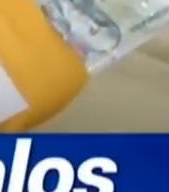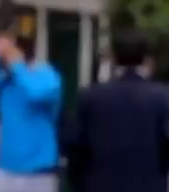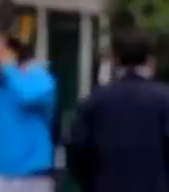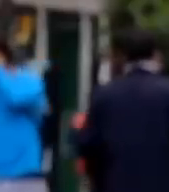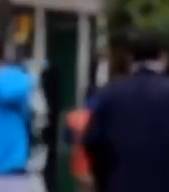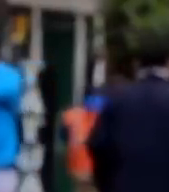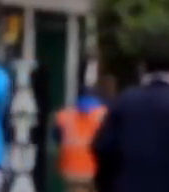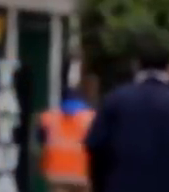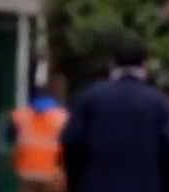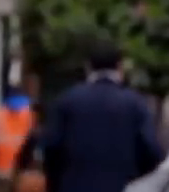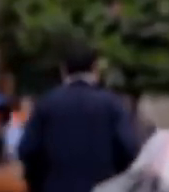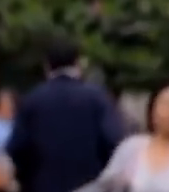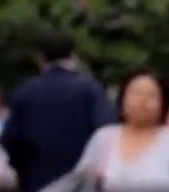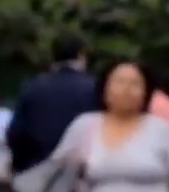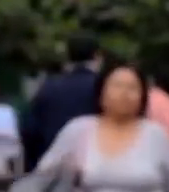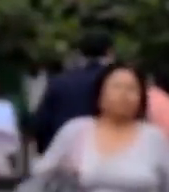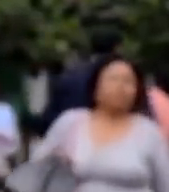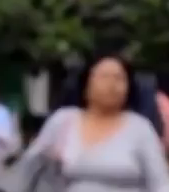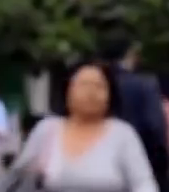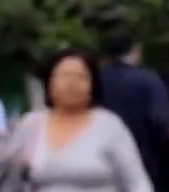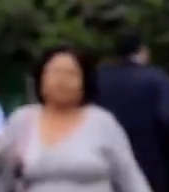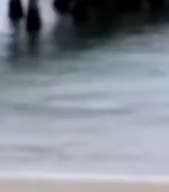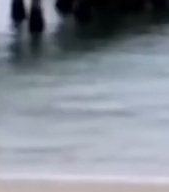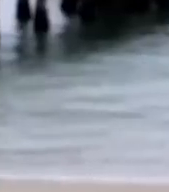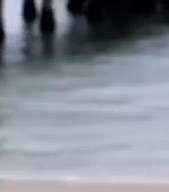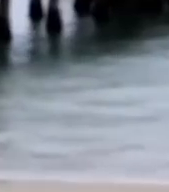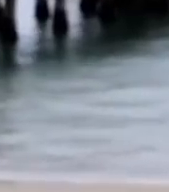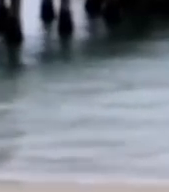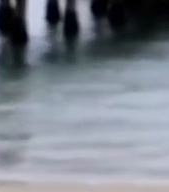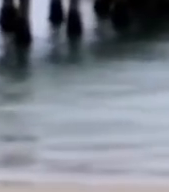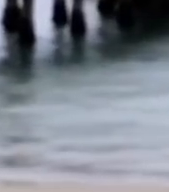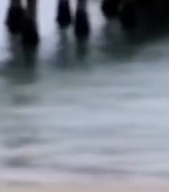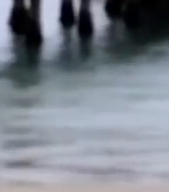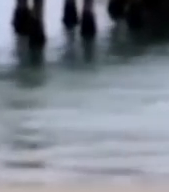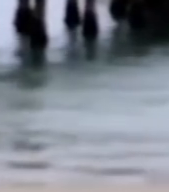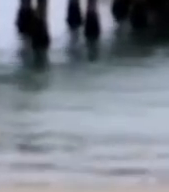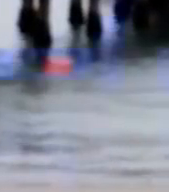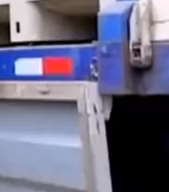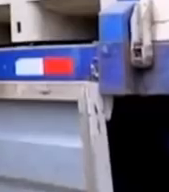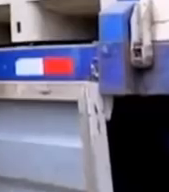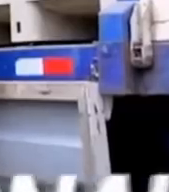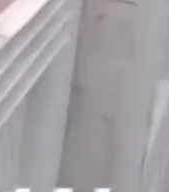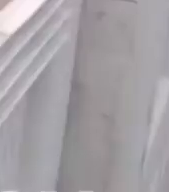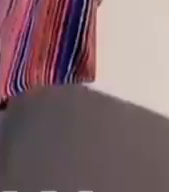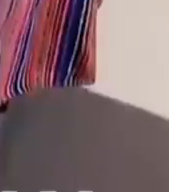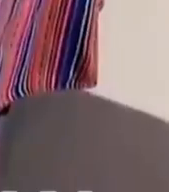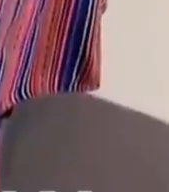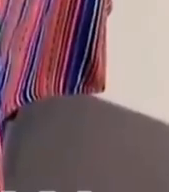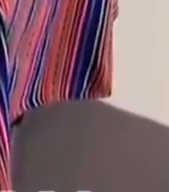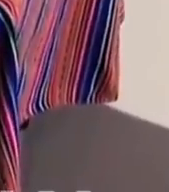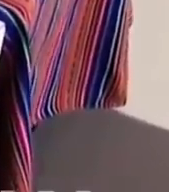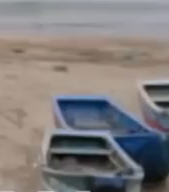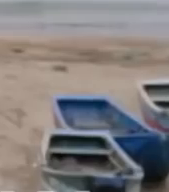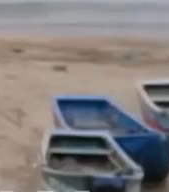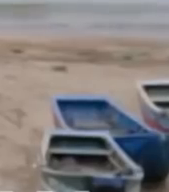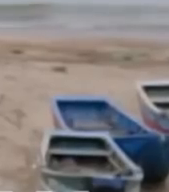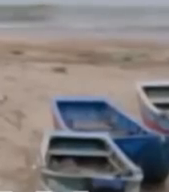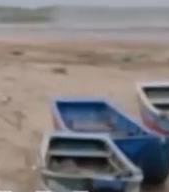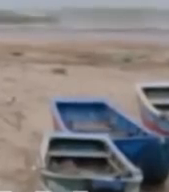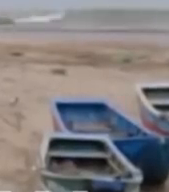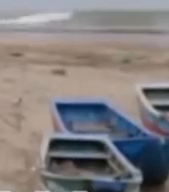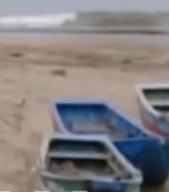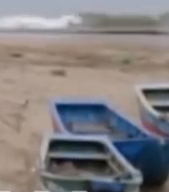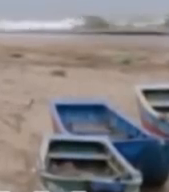anónima. Y así acabaremos con la delincuencia y la corrupción, porque el desarrollo de nuestra región no puede esperar. Crearemos el Banco Regional para